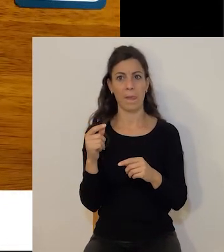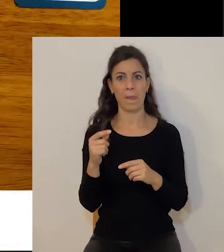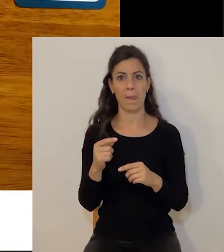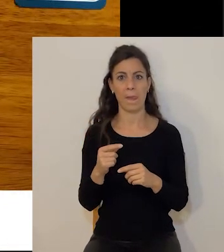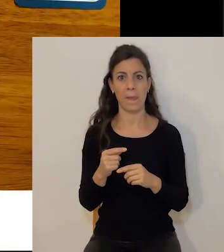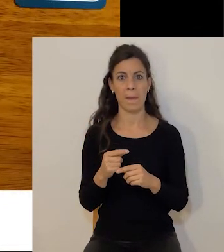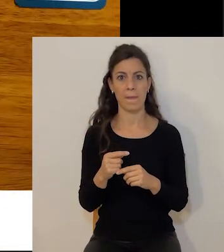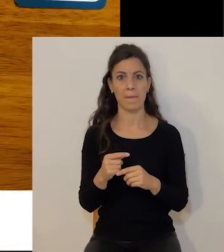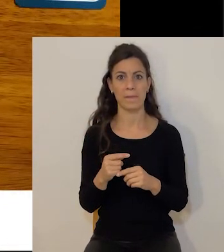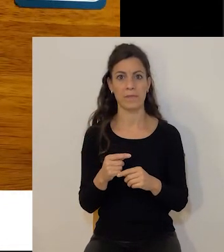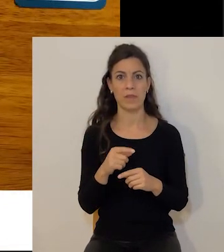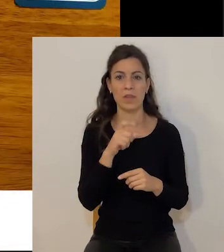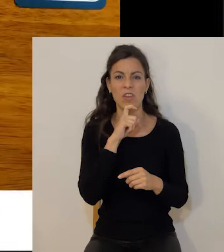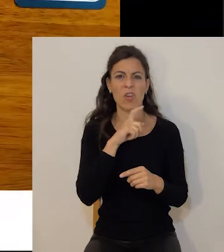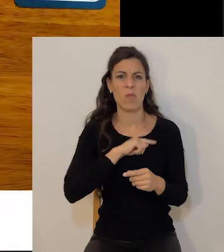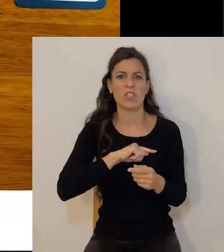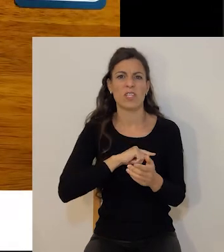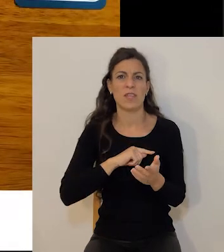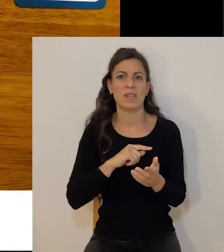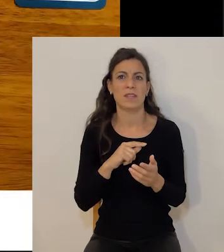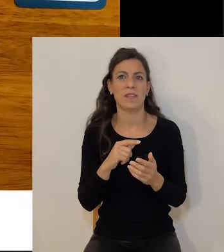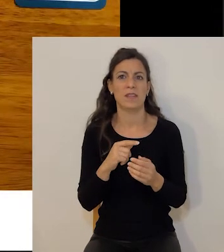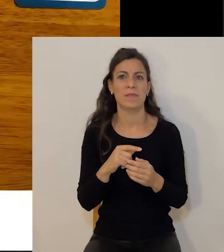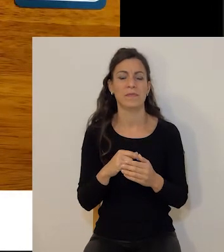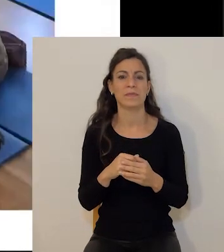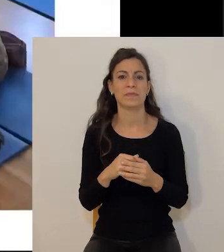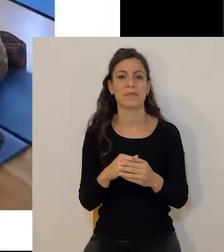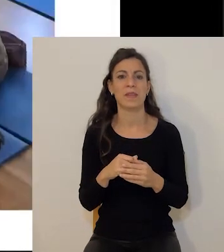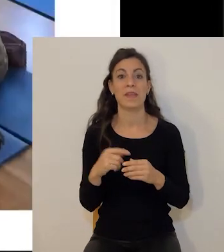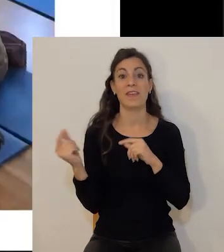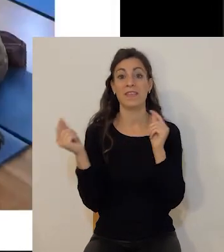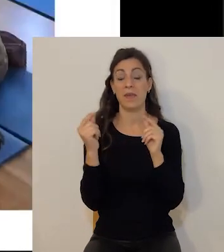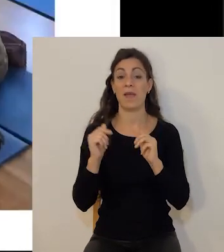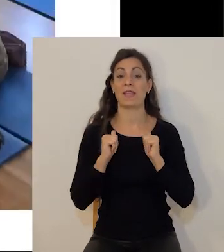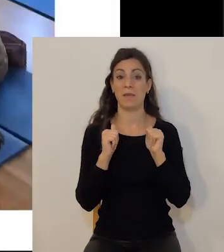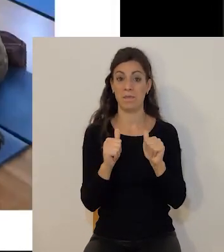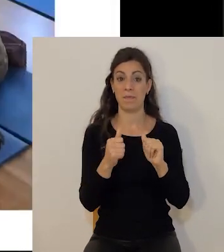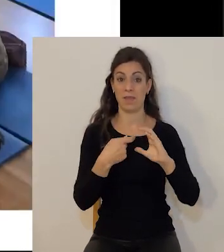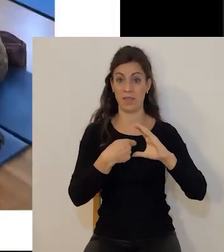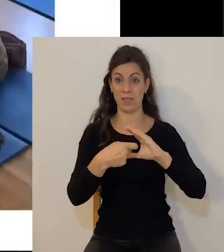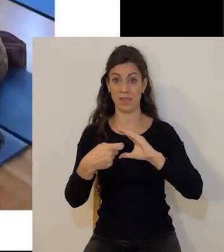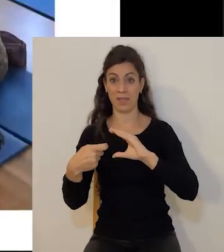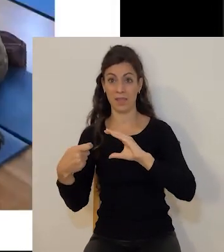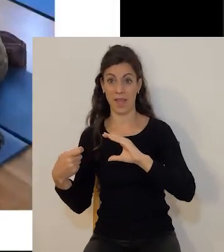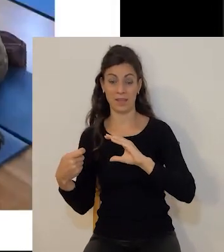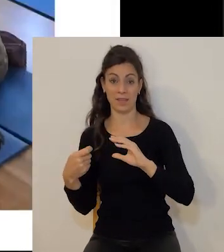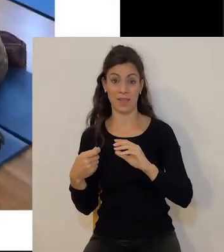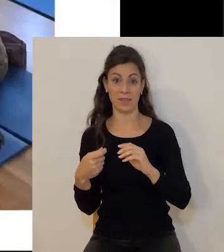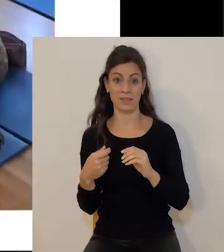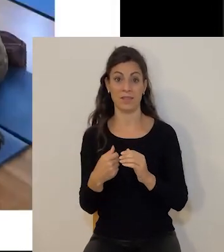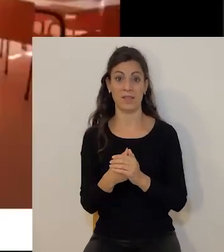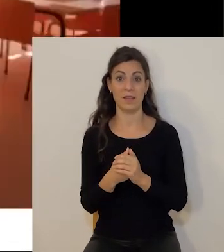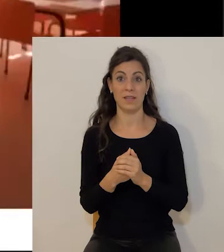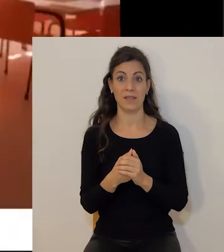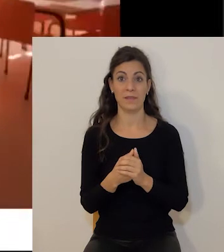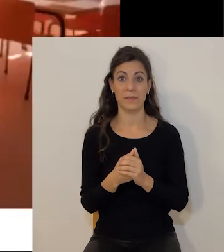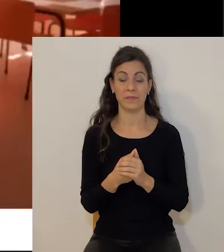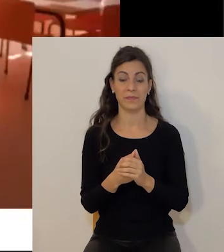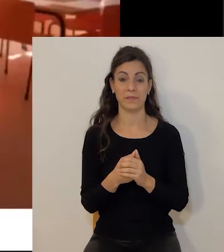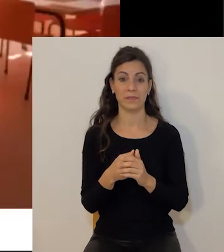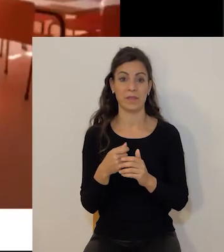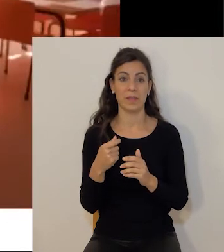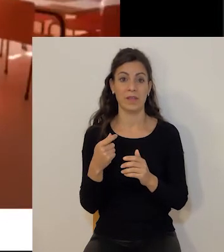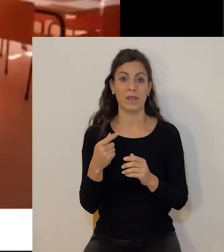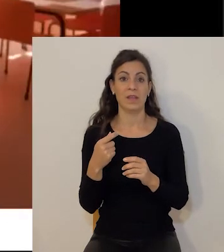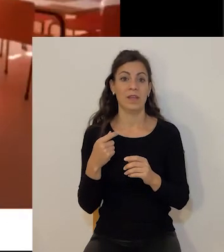también que se puede sentir. Y empieza el debate. Son unas cartas que, bueno, que sirven para